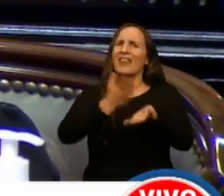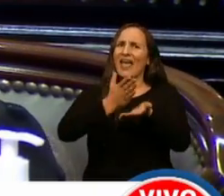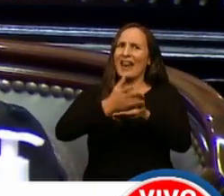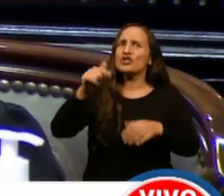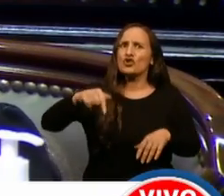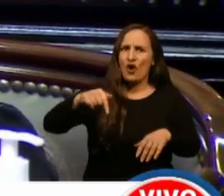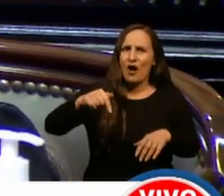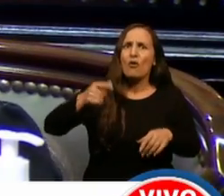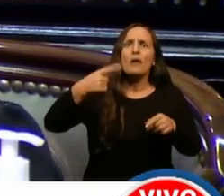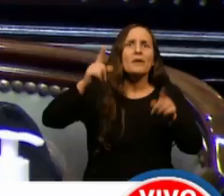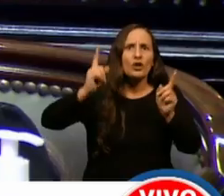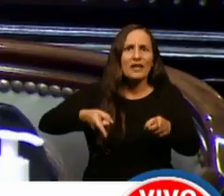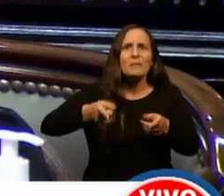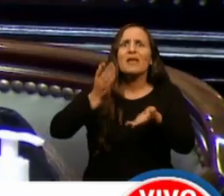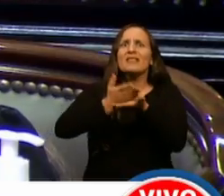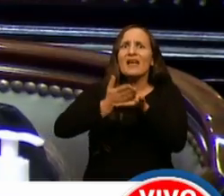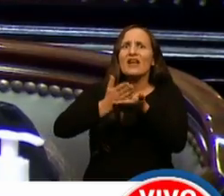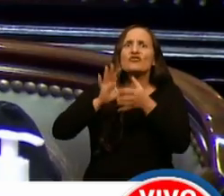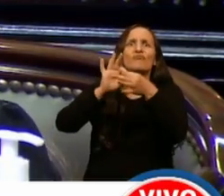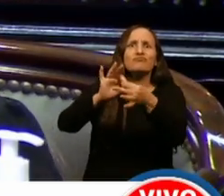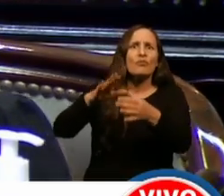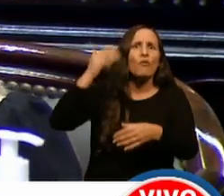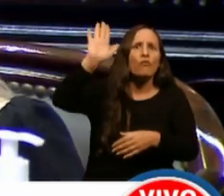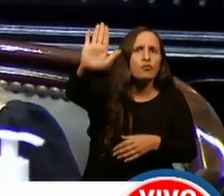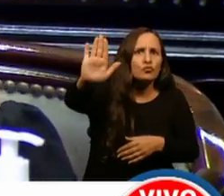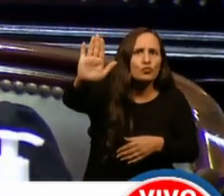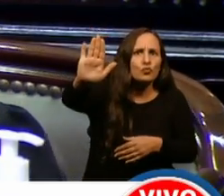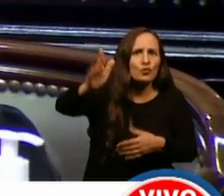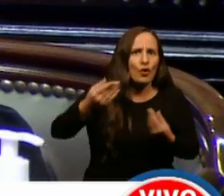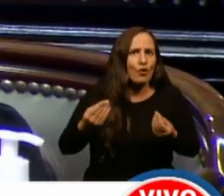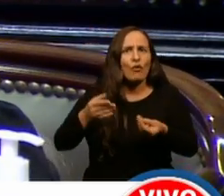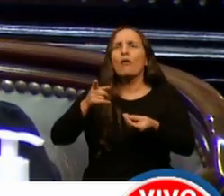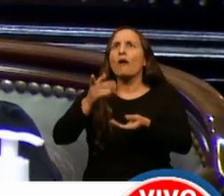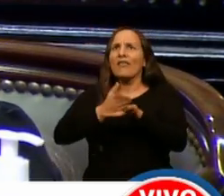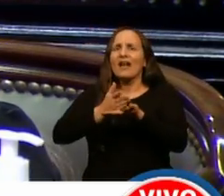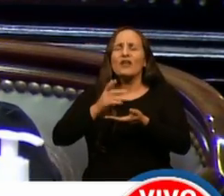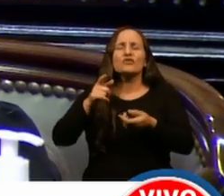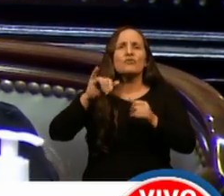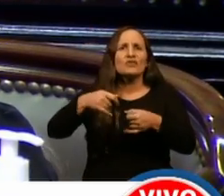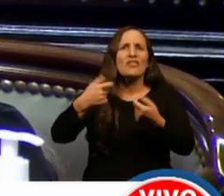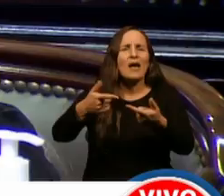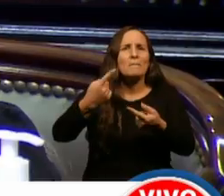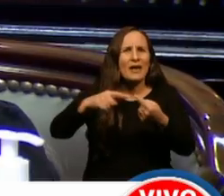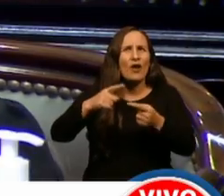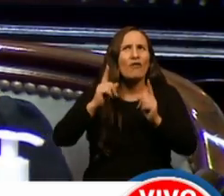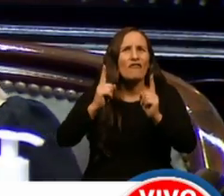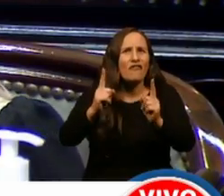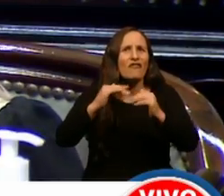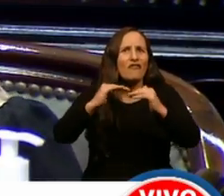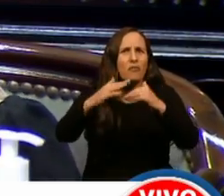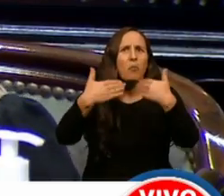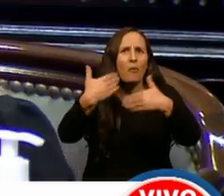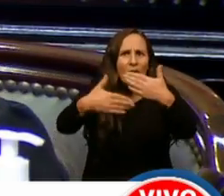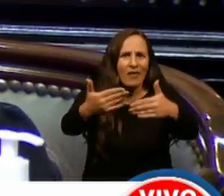sino que también compromete los futuros es decir compromete la sostenibilidad de la política energética y económica de este